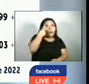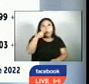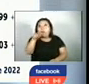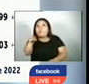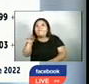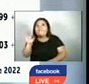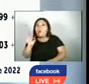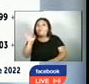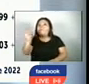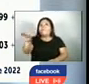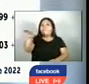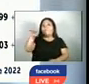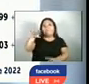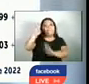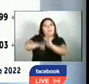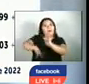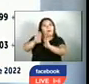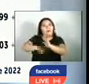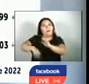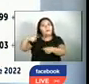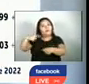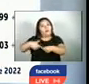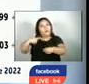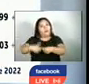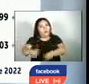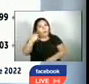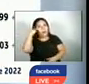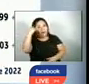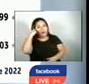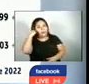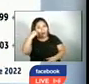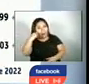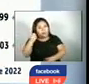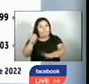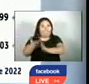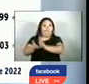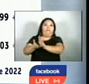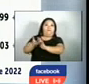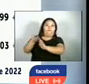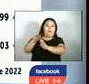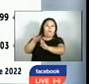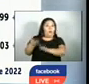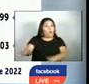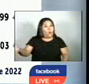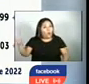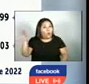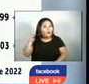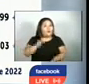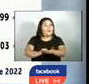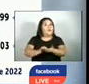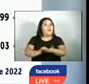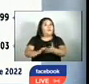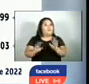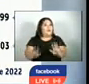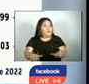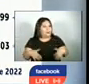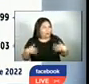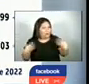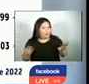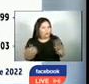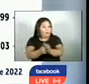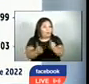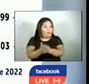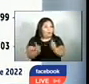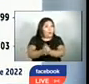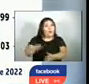que pues lo encuentre más barato. Son importantes incrementos, nuevamente incrementos, y tienen que ver con la